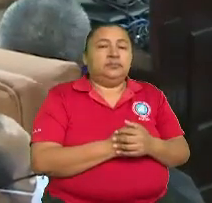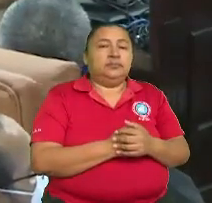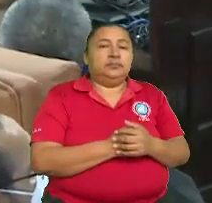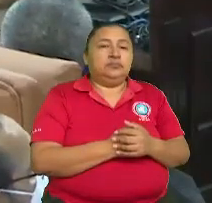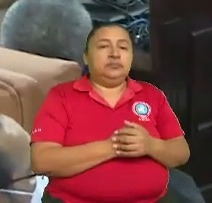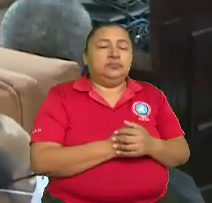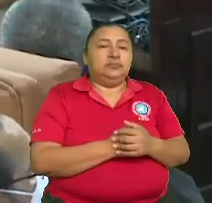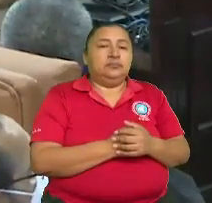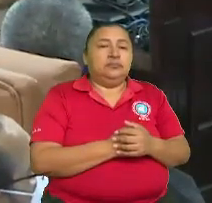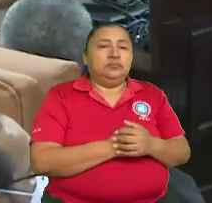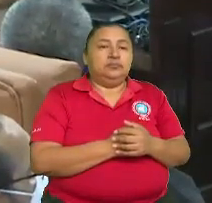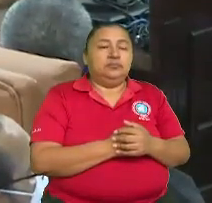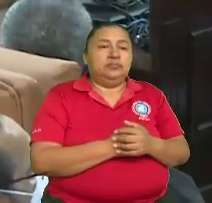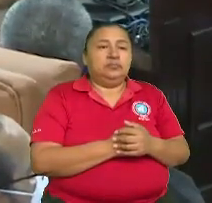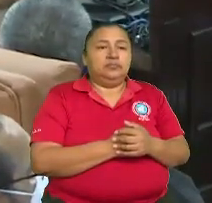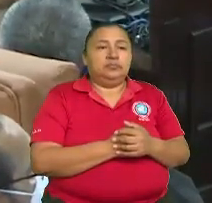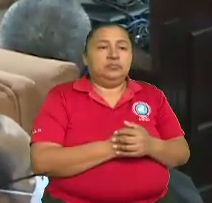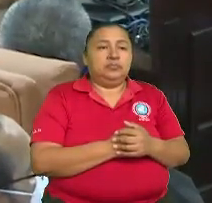Personas